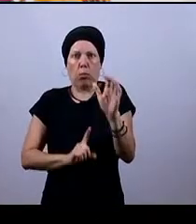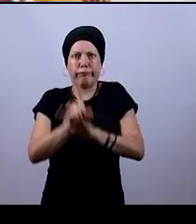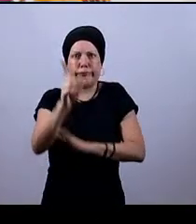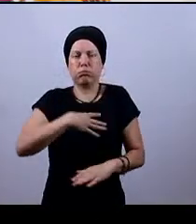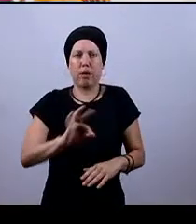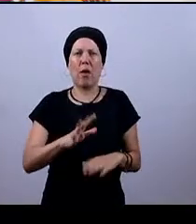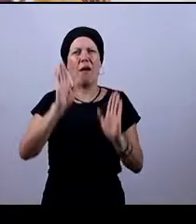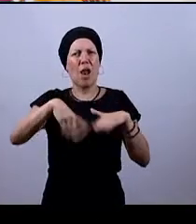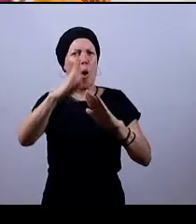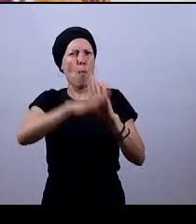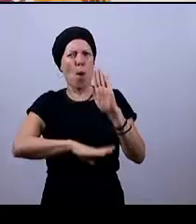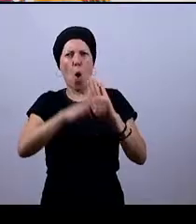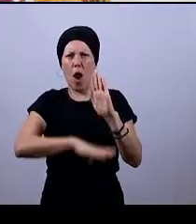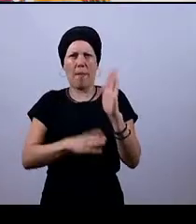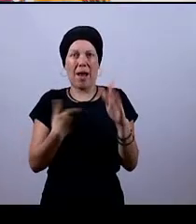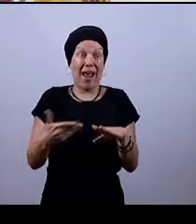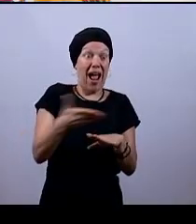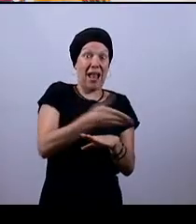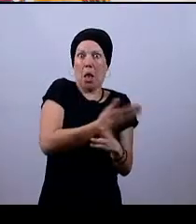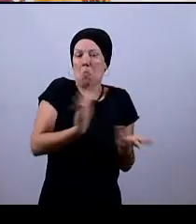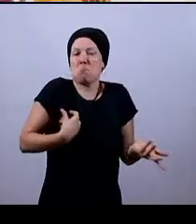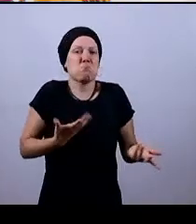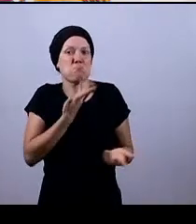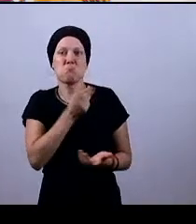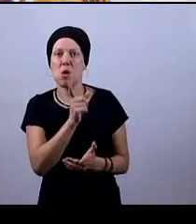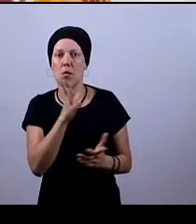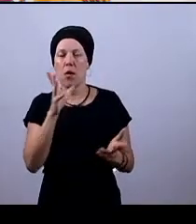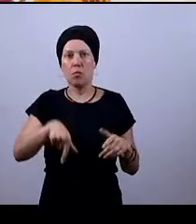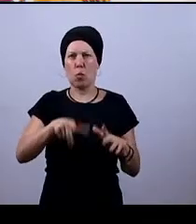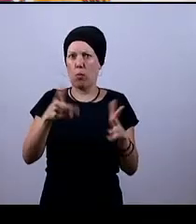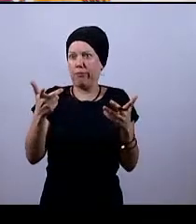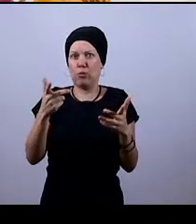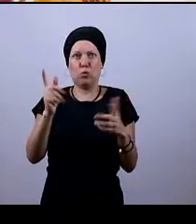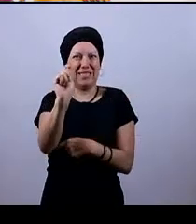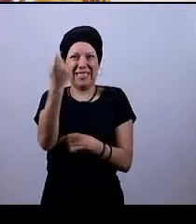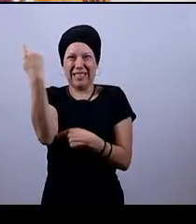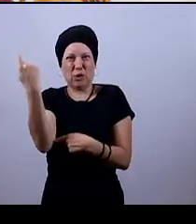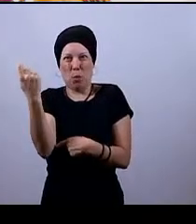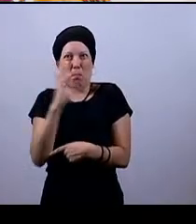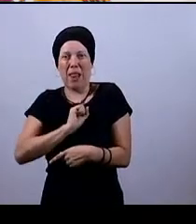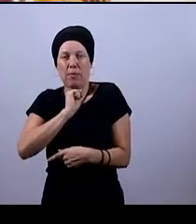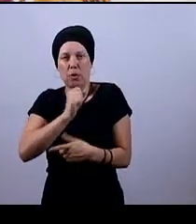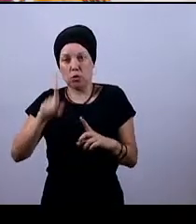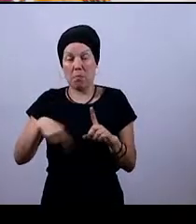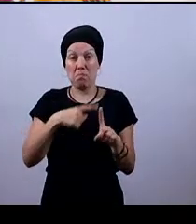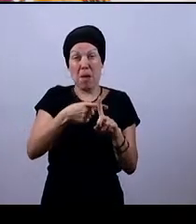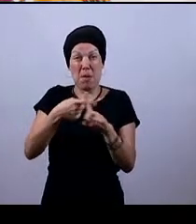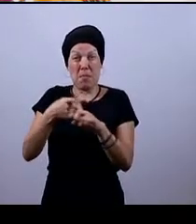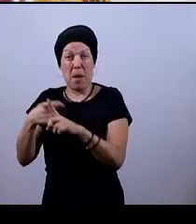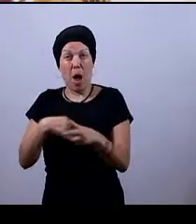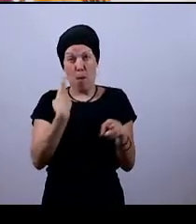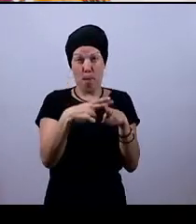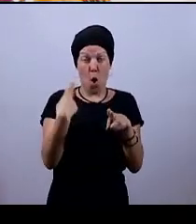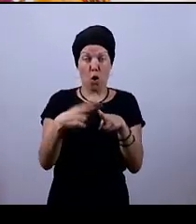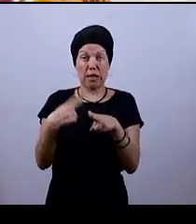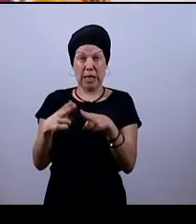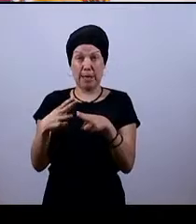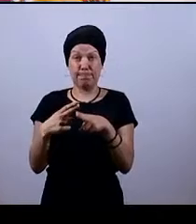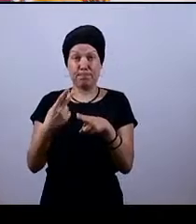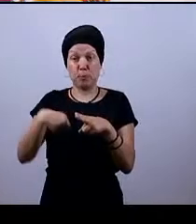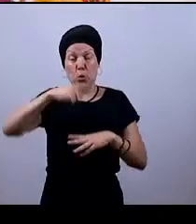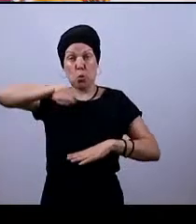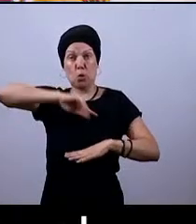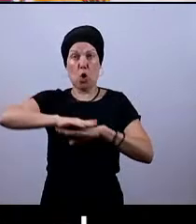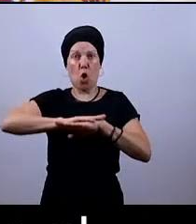un programa sin precedentes que está teniendo una gran acogida y que, sumado al resto de políticas que nuestro Gobierno